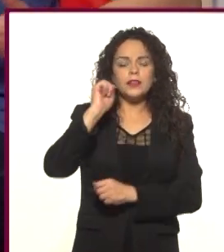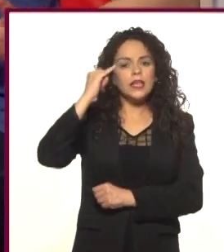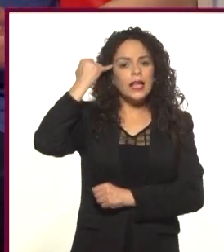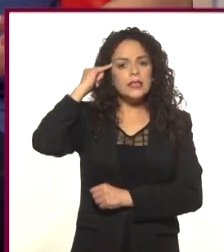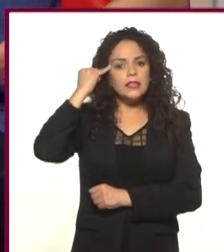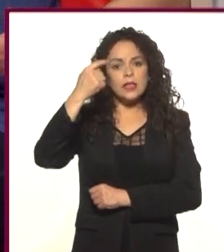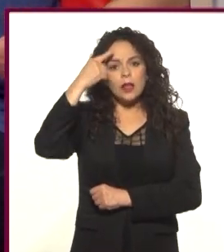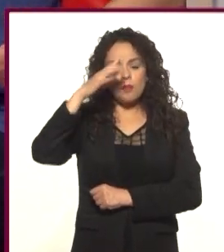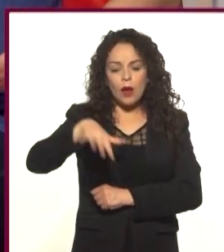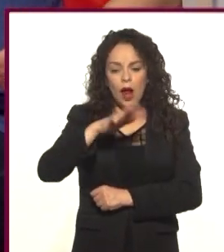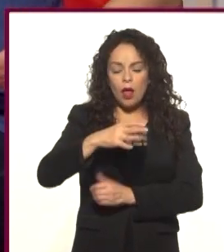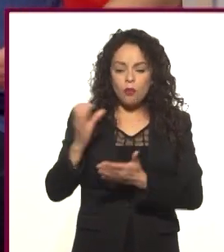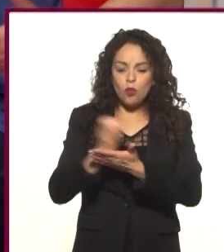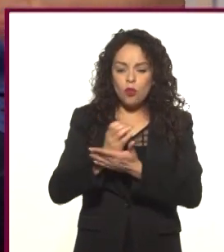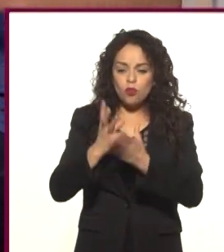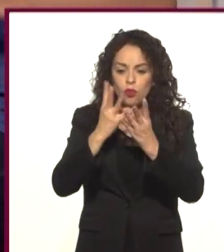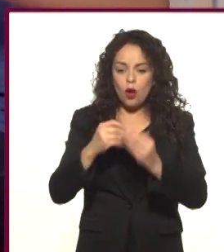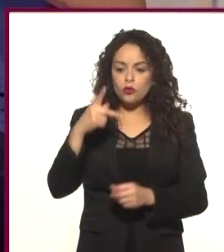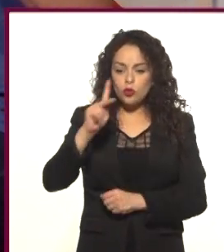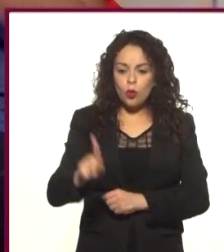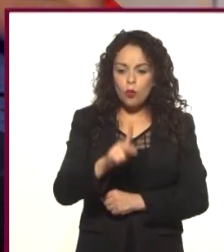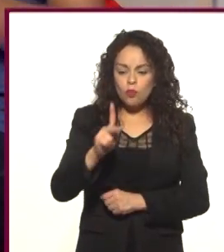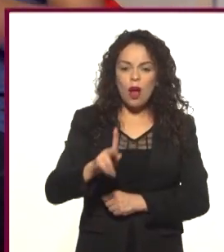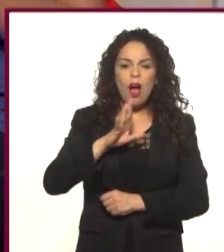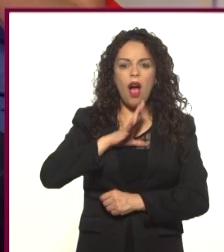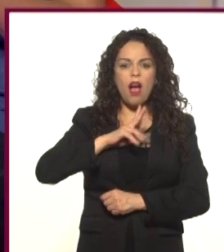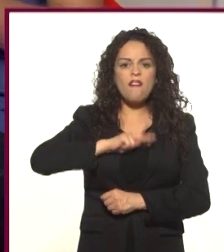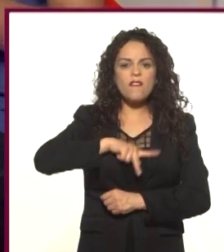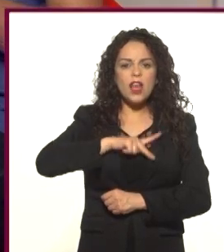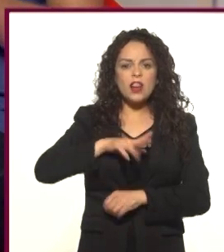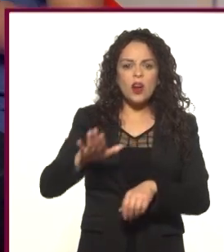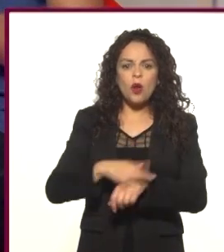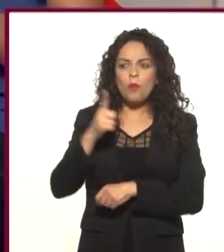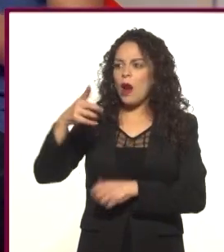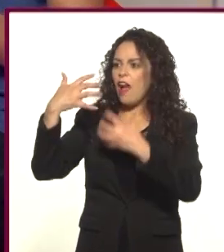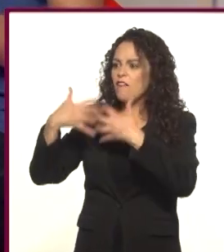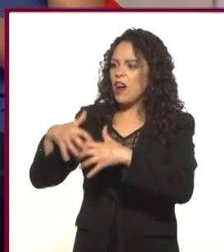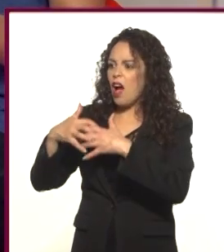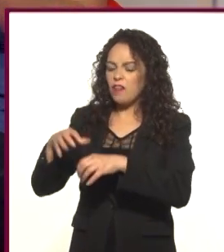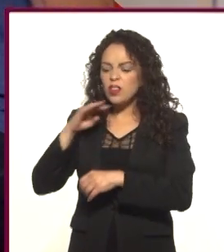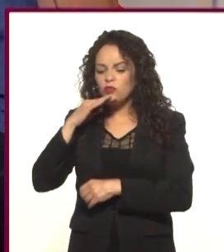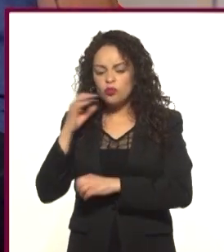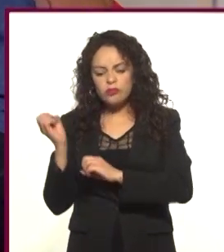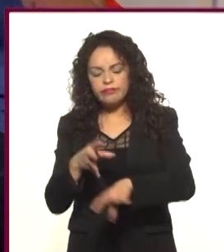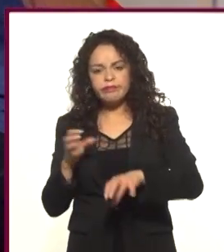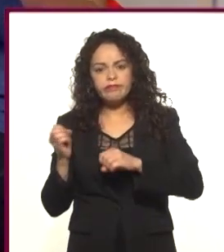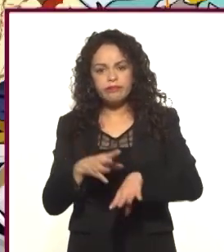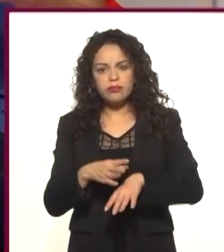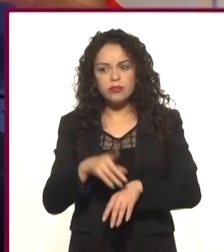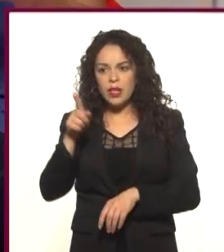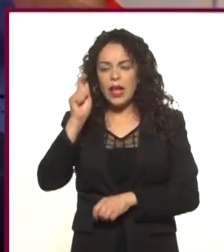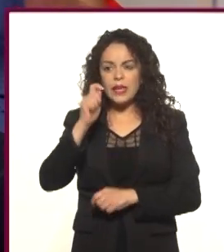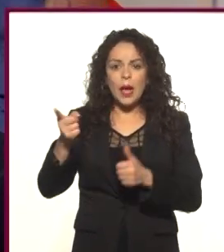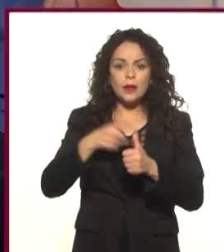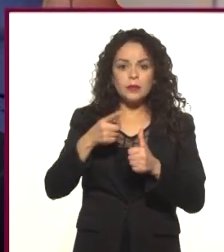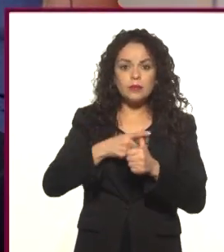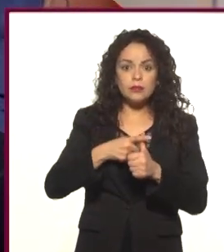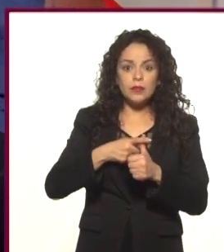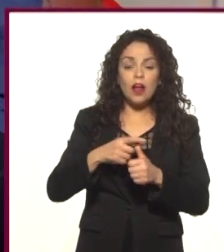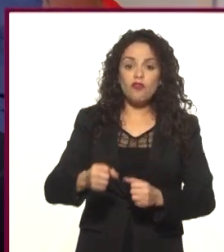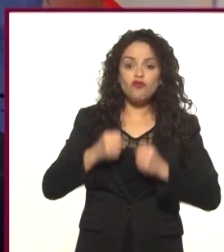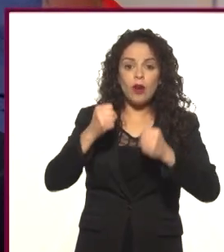busca encontrar la cura para su pueblo que está siendo envenenado por los desperdicios de una fábrica. Su superpoder principal sería